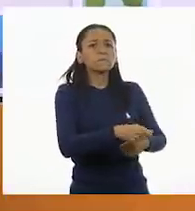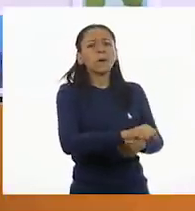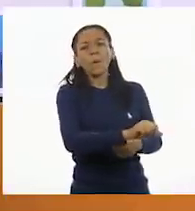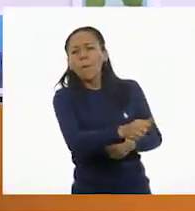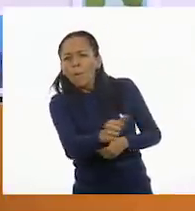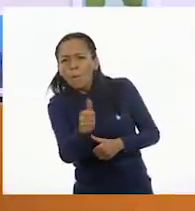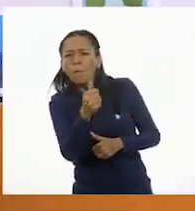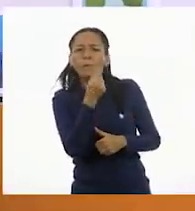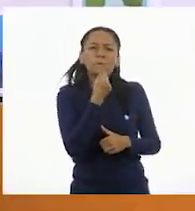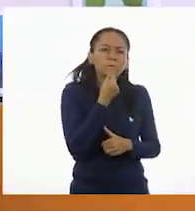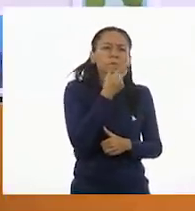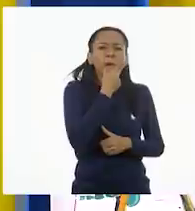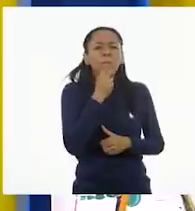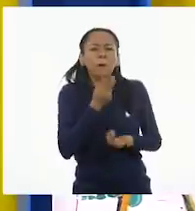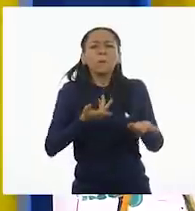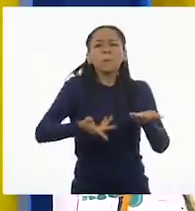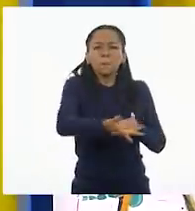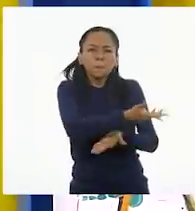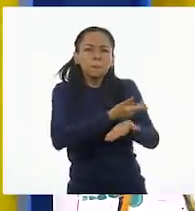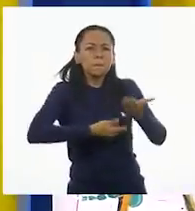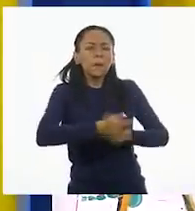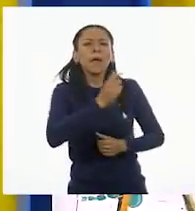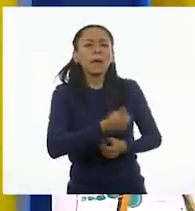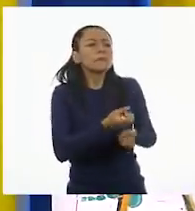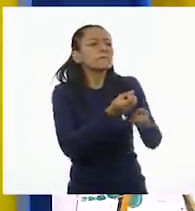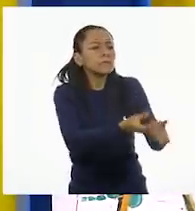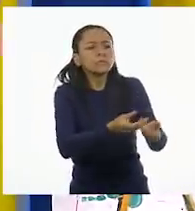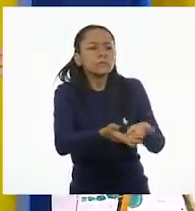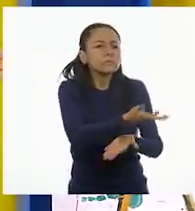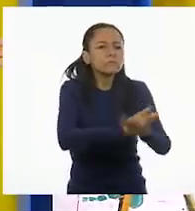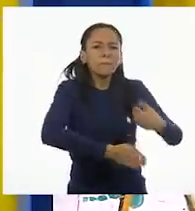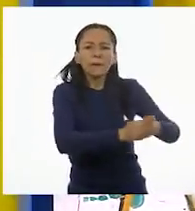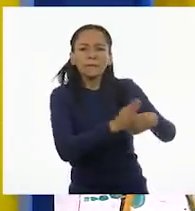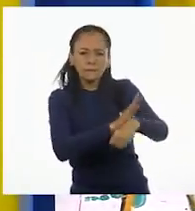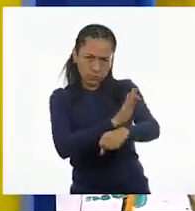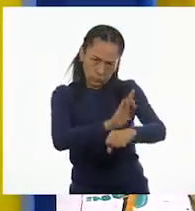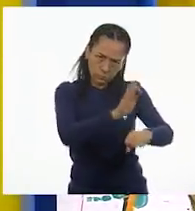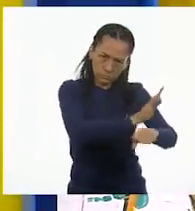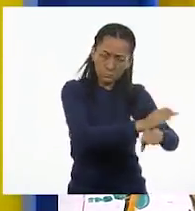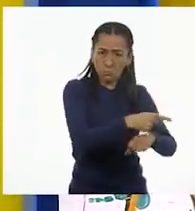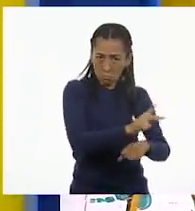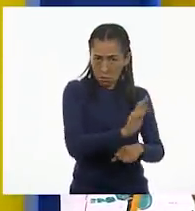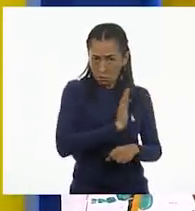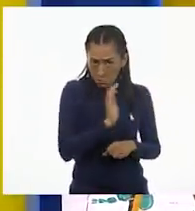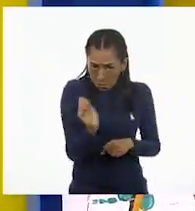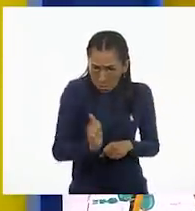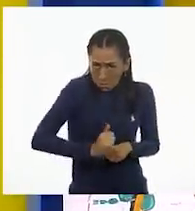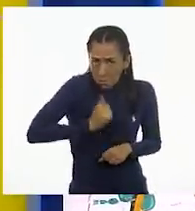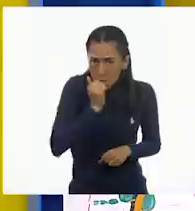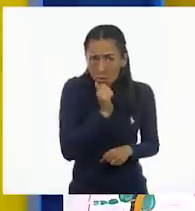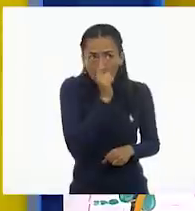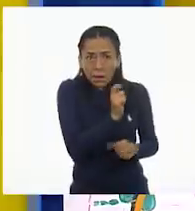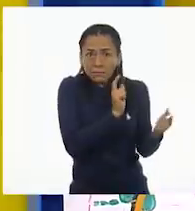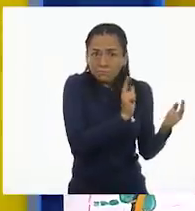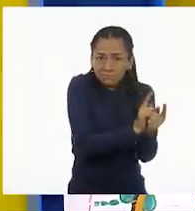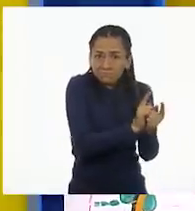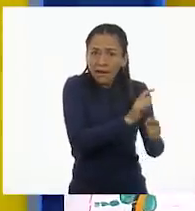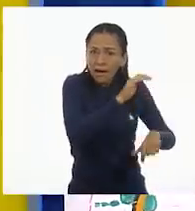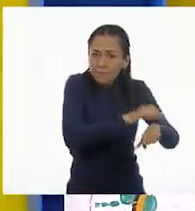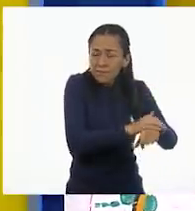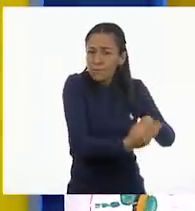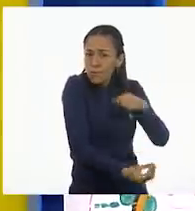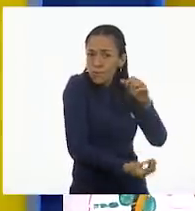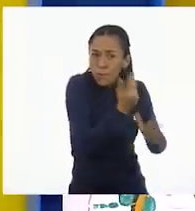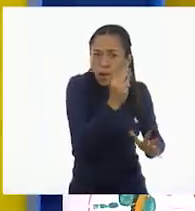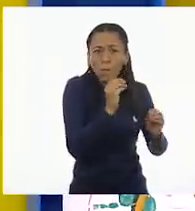de beneficiar a alguien, es una buena oportunidad para hacer nuevas amigas y nuevos amigos y conocer otras formas de jugar juntos,